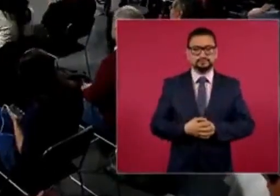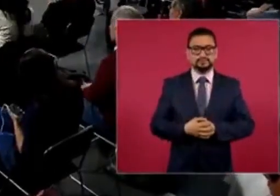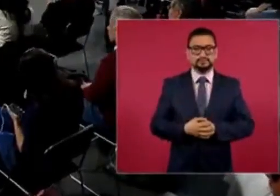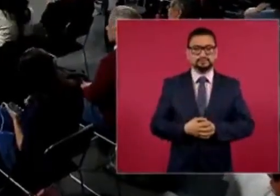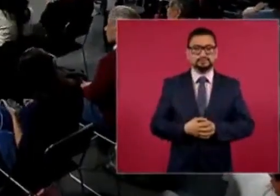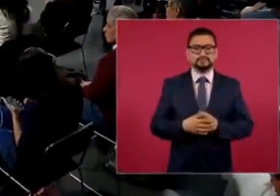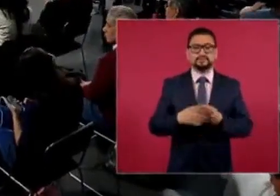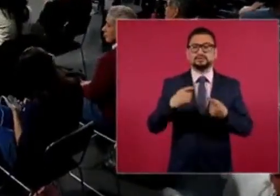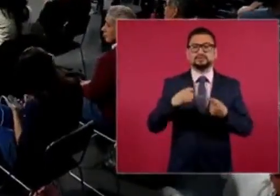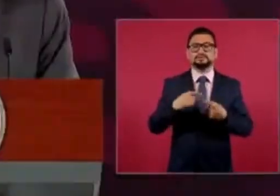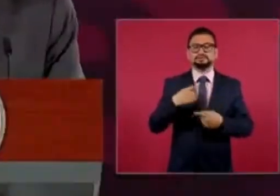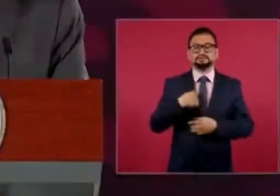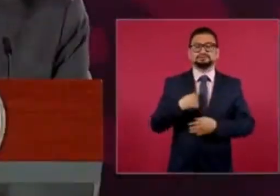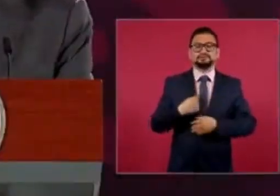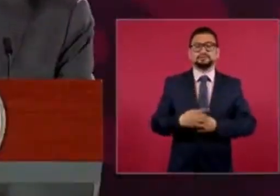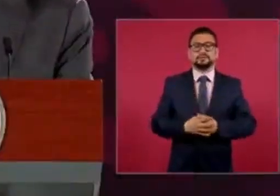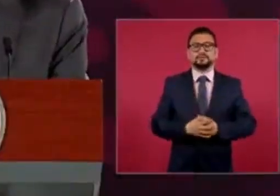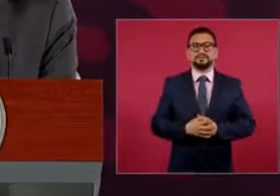estoy muy